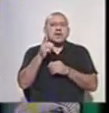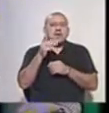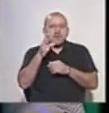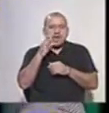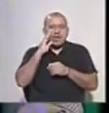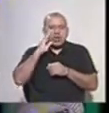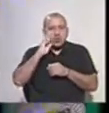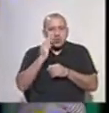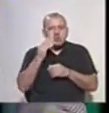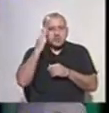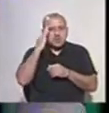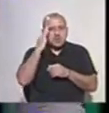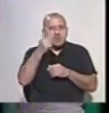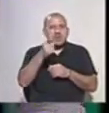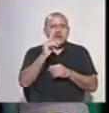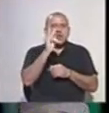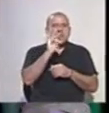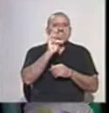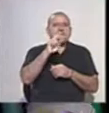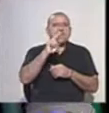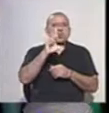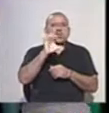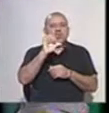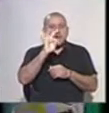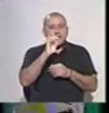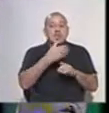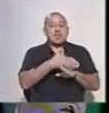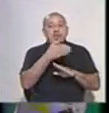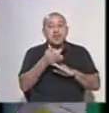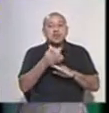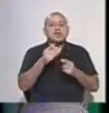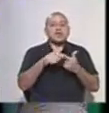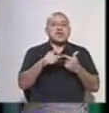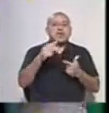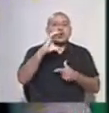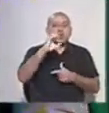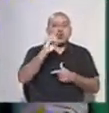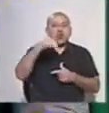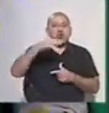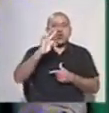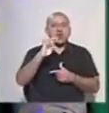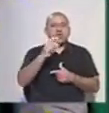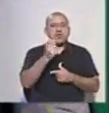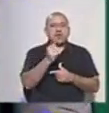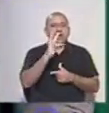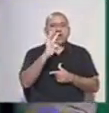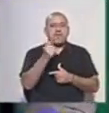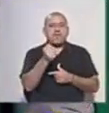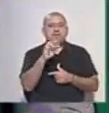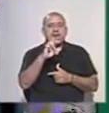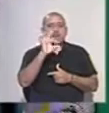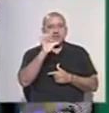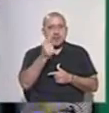después de bastantes años de trabajo, que se llamó Contrafarsa, que habíamos empezado, obviamente, a los 12